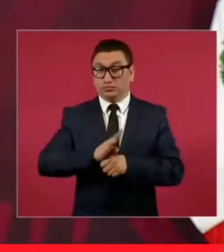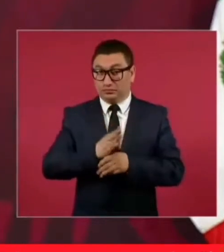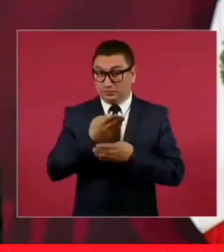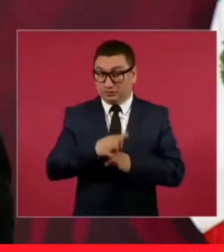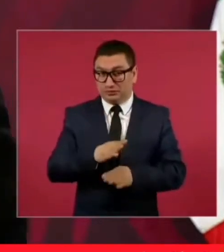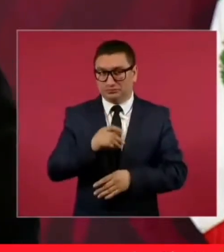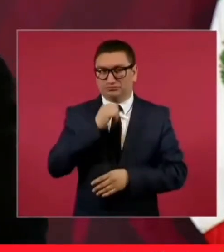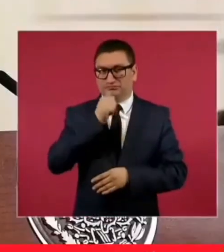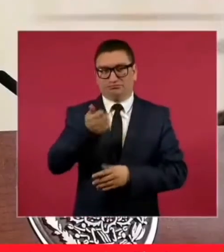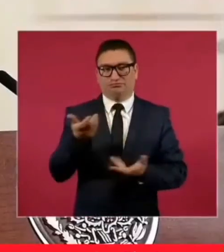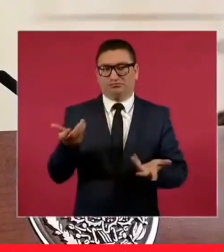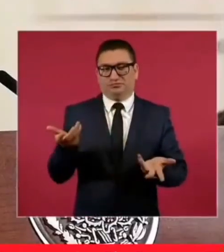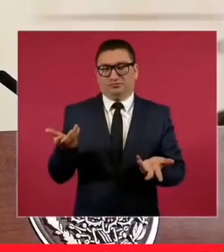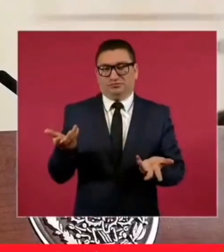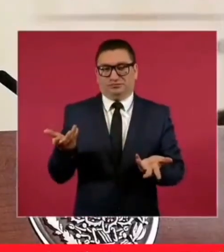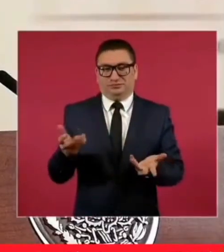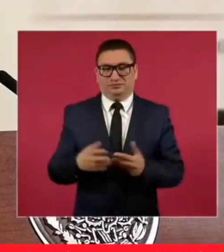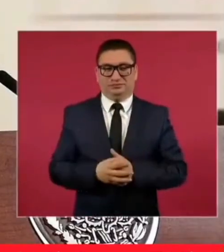O sea,